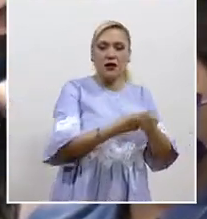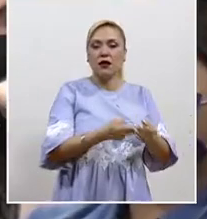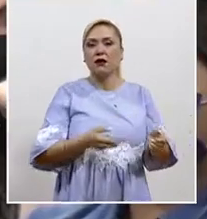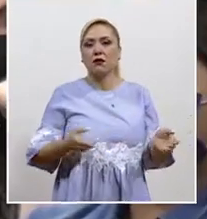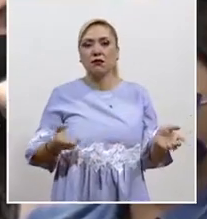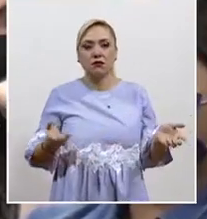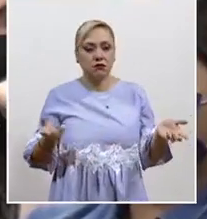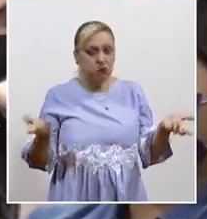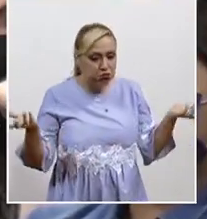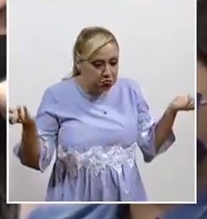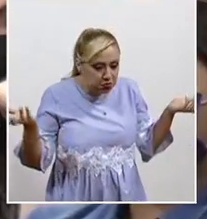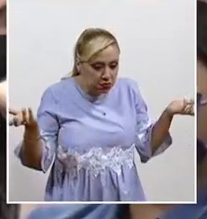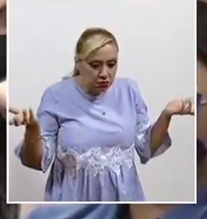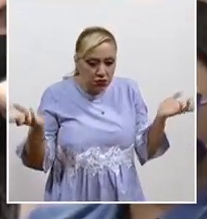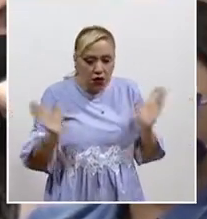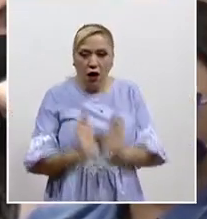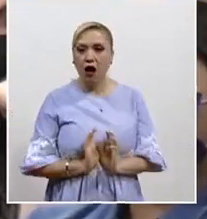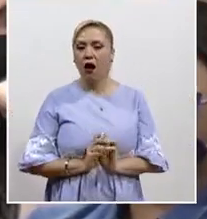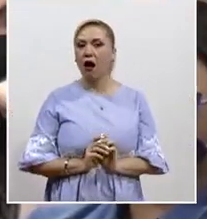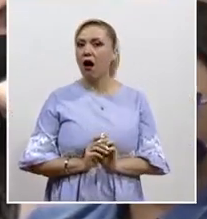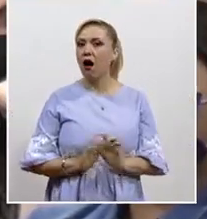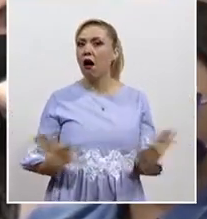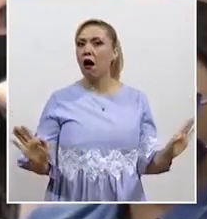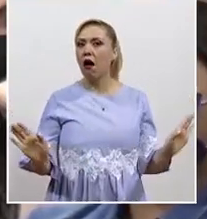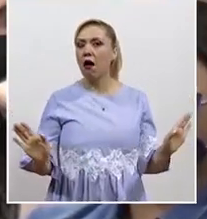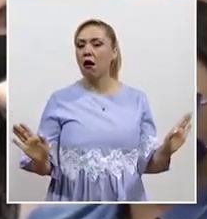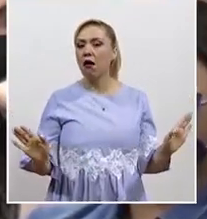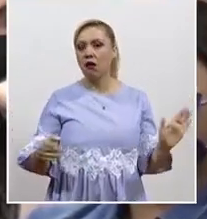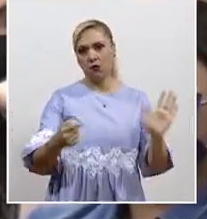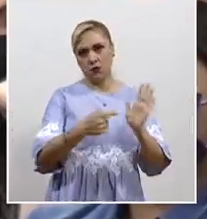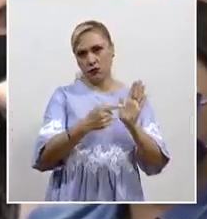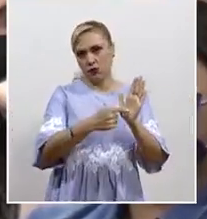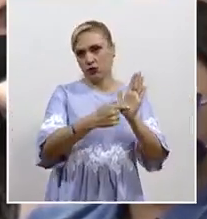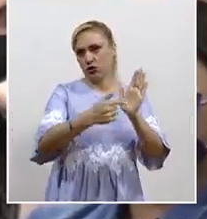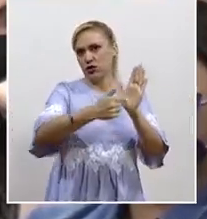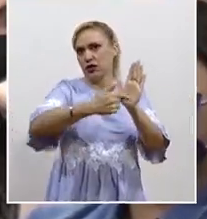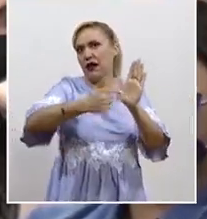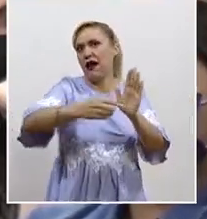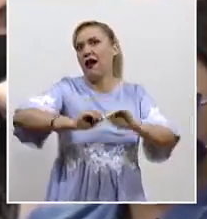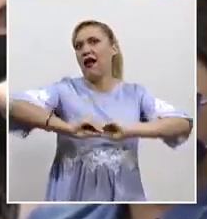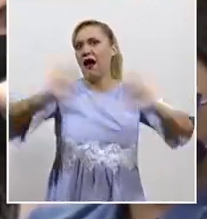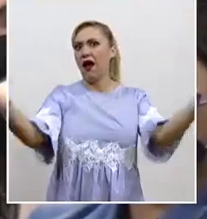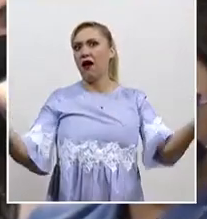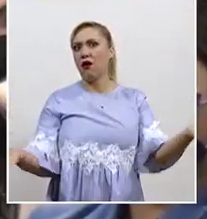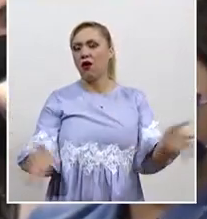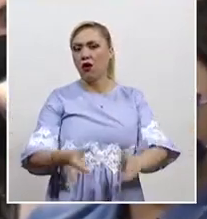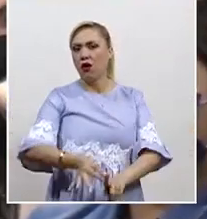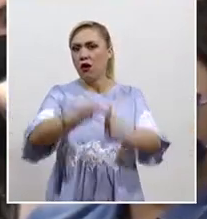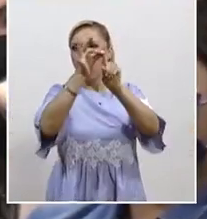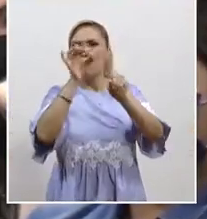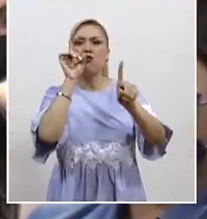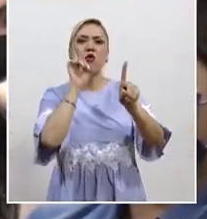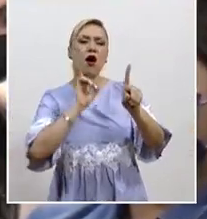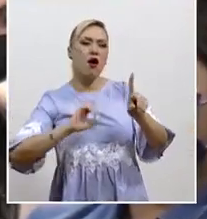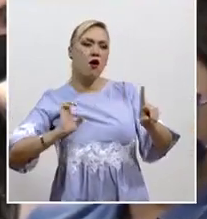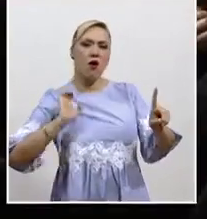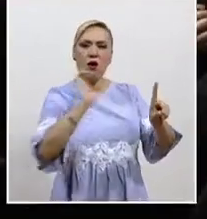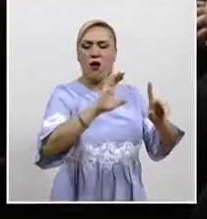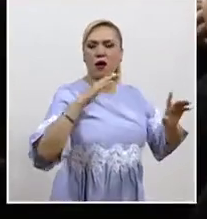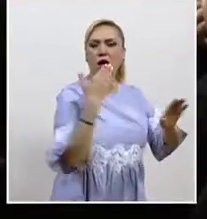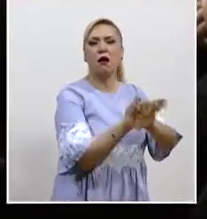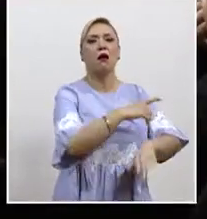y el hecho de que ese ya es un delito que está tipificado y las autoridades como tal no han hecho nada en cuestión